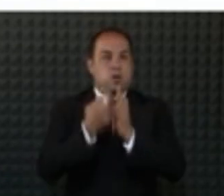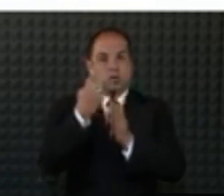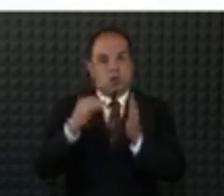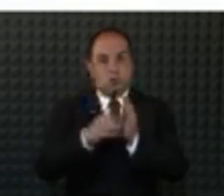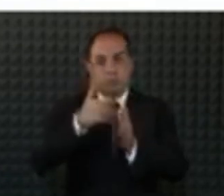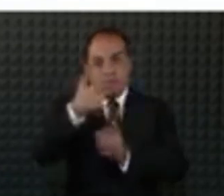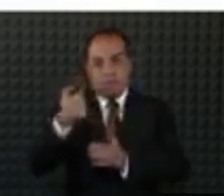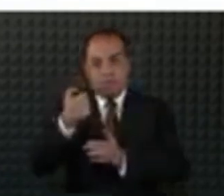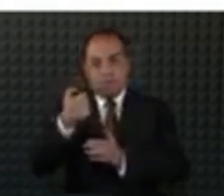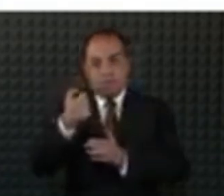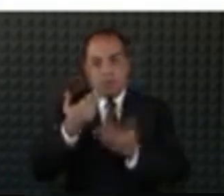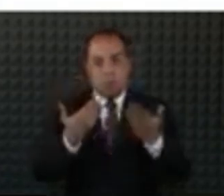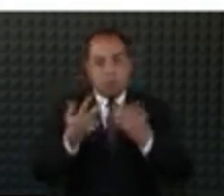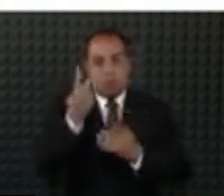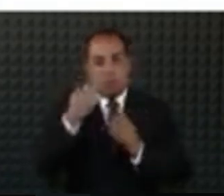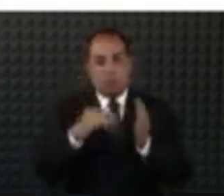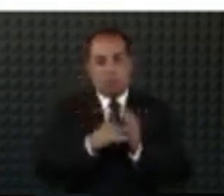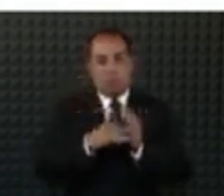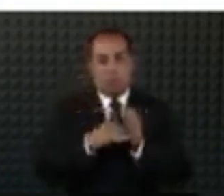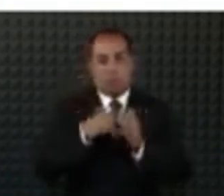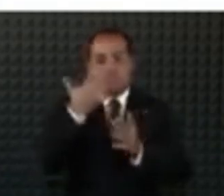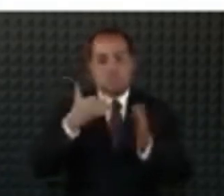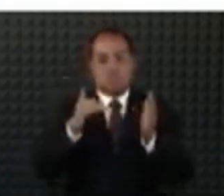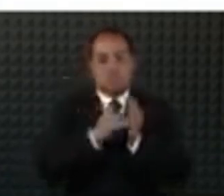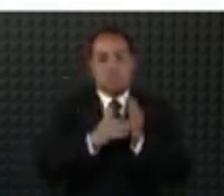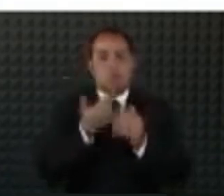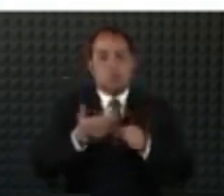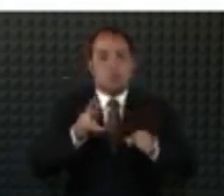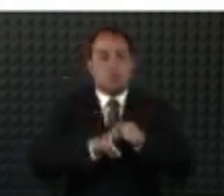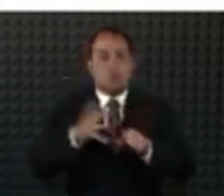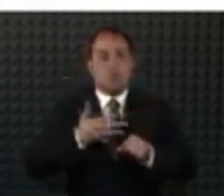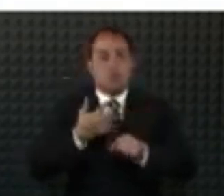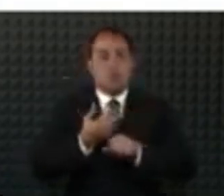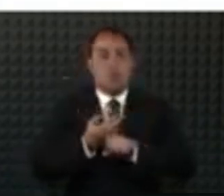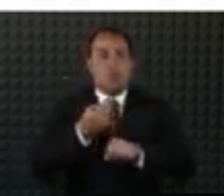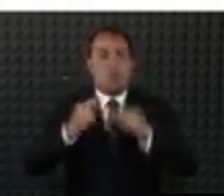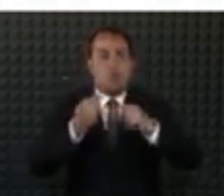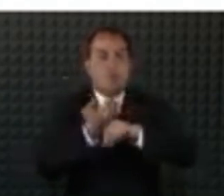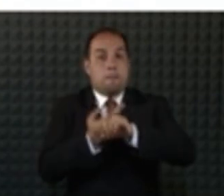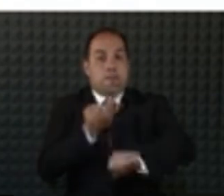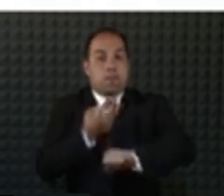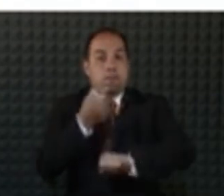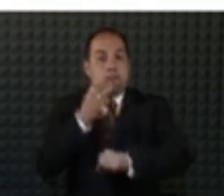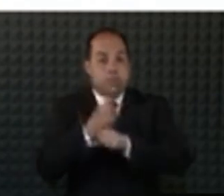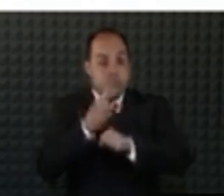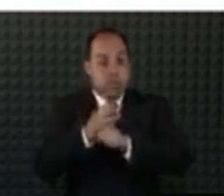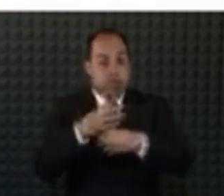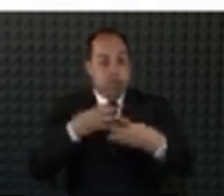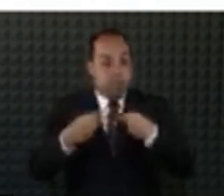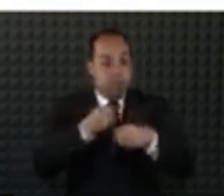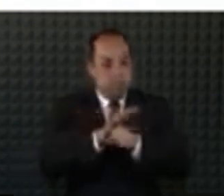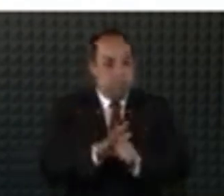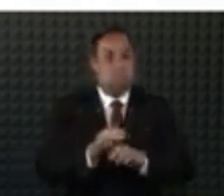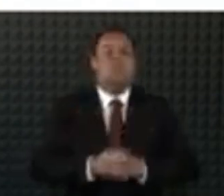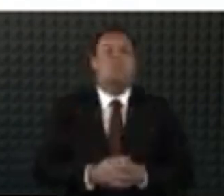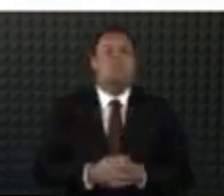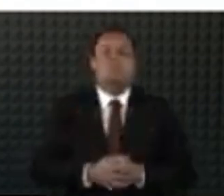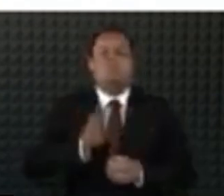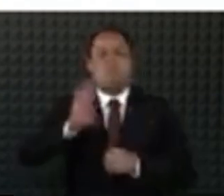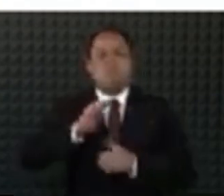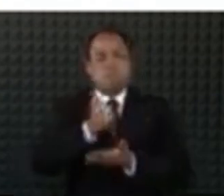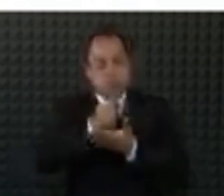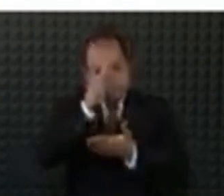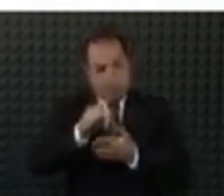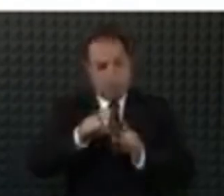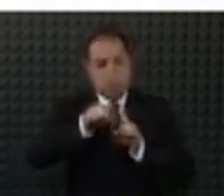2.700 de las 5.000 hospitalizaciones que llegamos a tener en el pico máximo de esta tercera ola. Siguiente. Es un caso muy similar para la Ciudad de México,